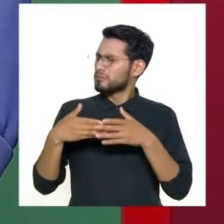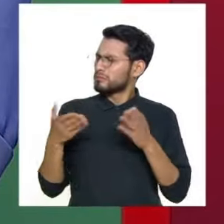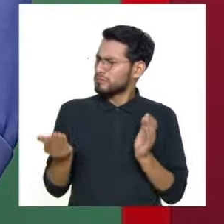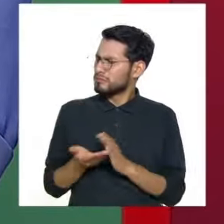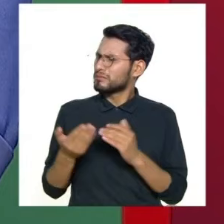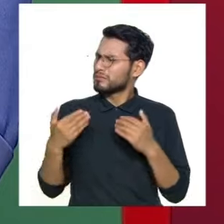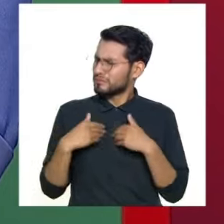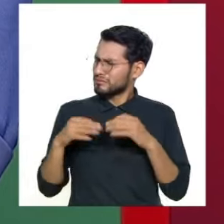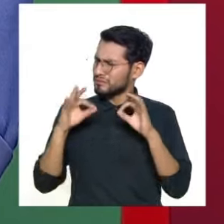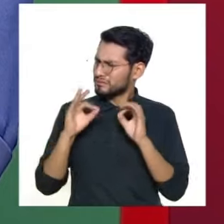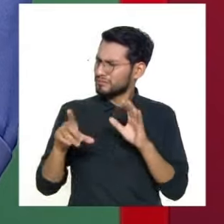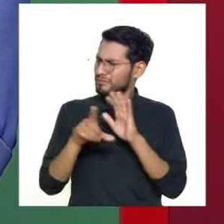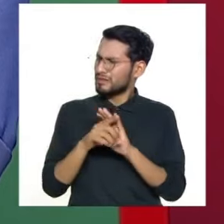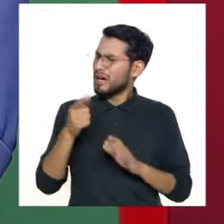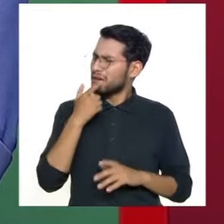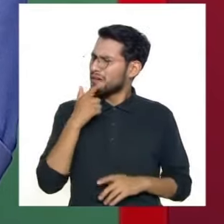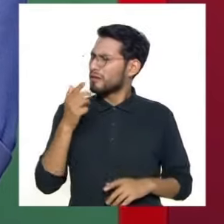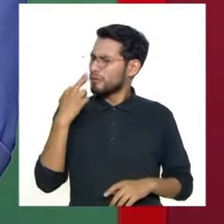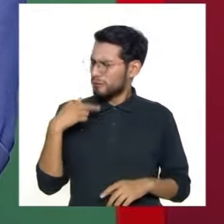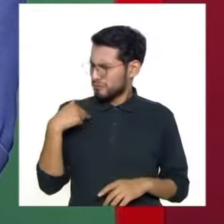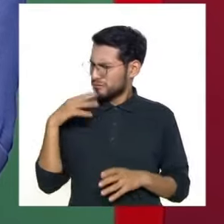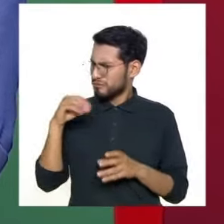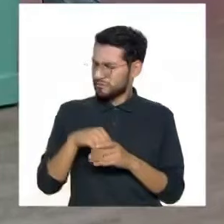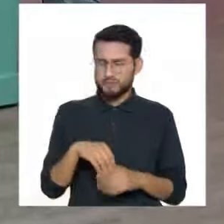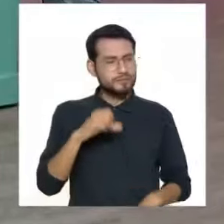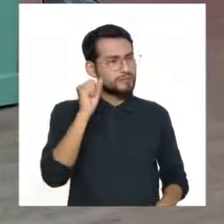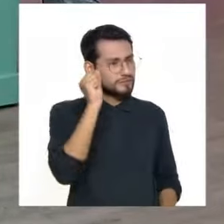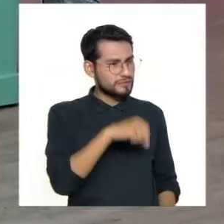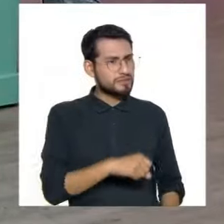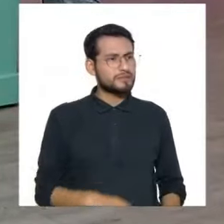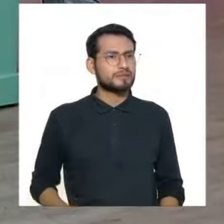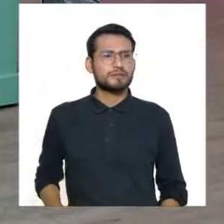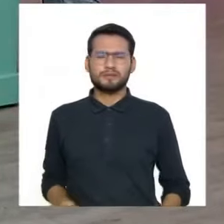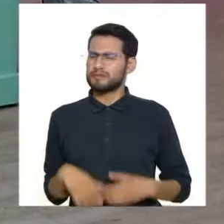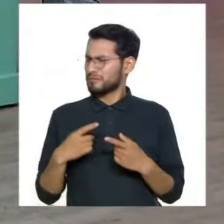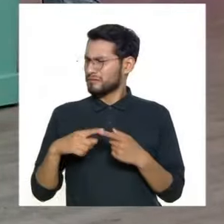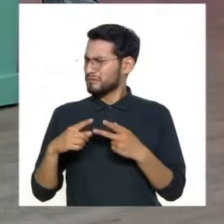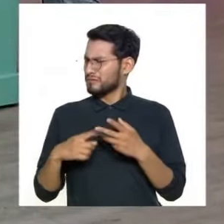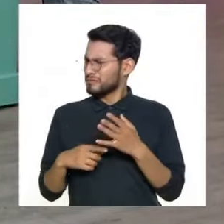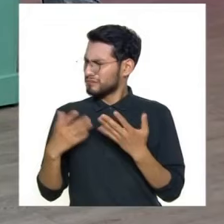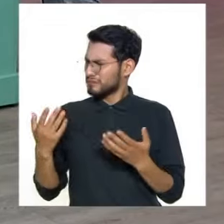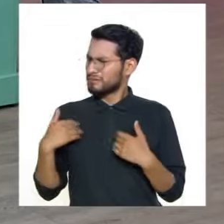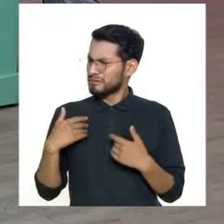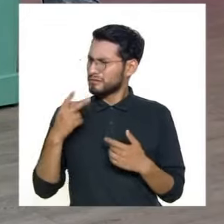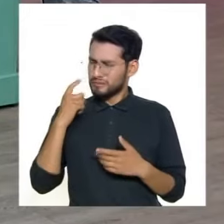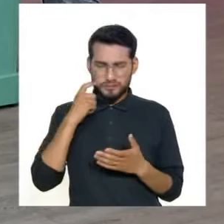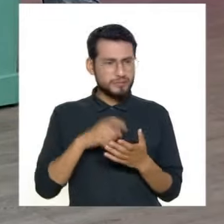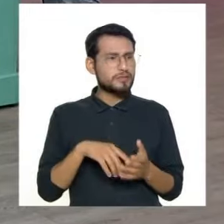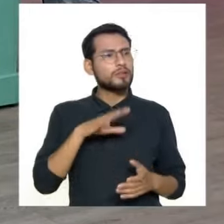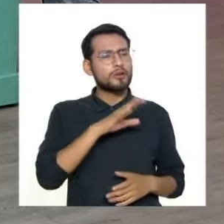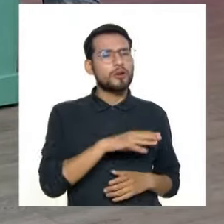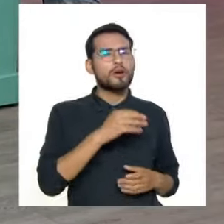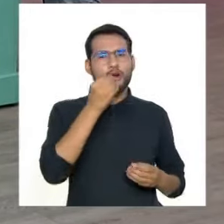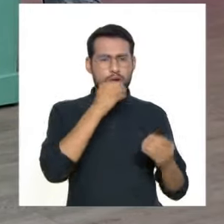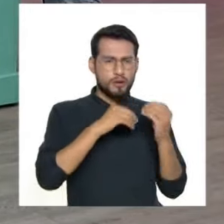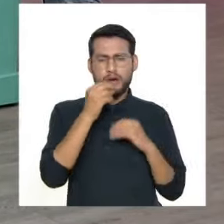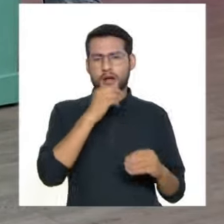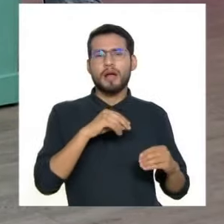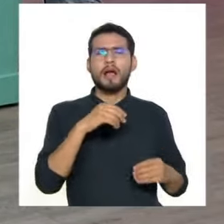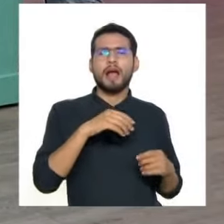el aderezo el ají amarillo y el ají panca No sí son varios los platos que que voy viendo la comida criolla